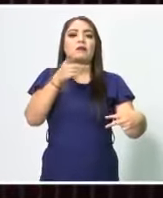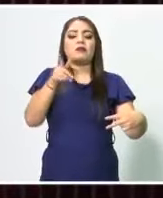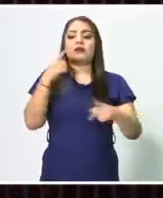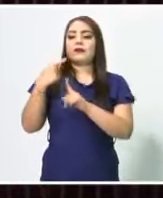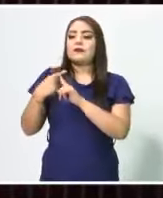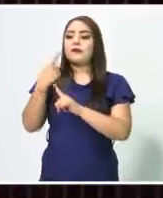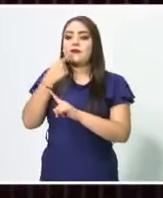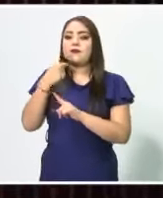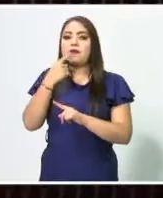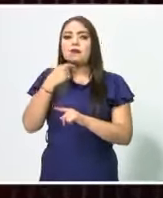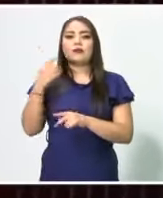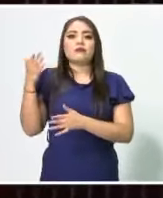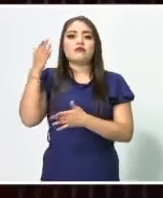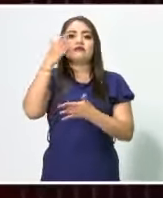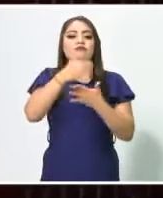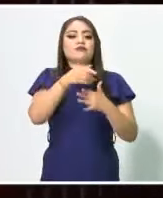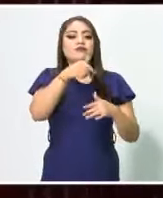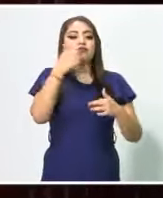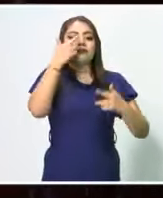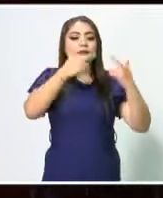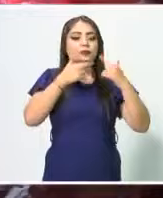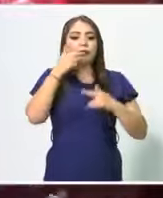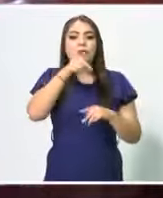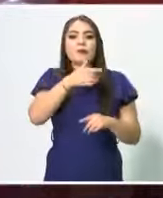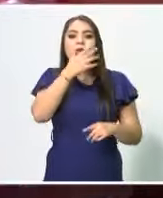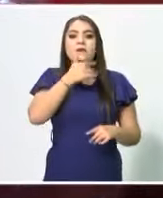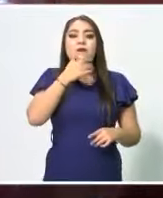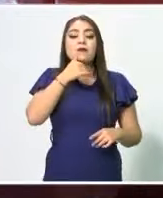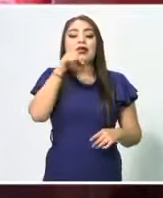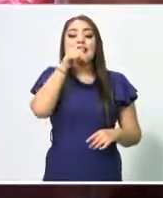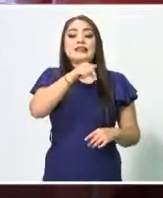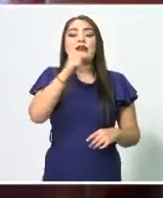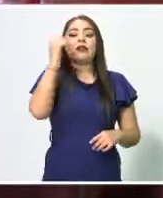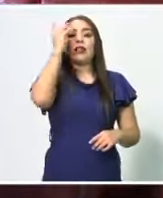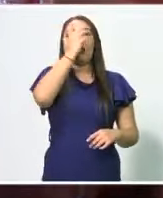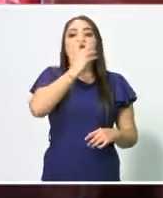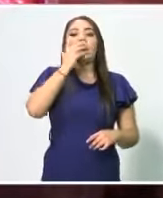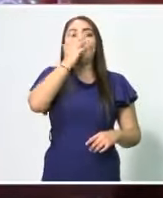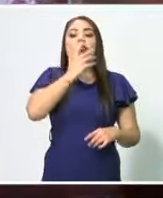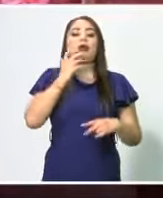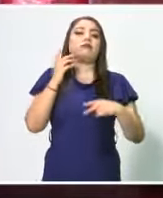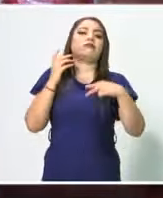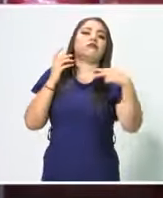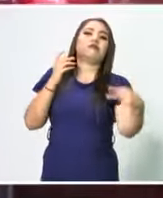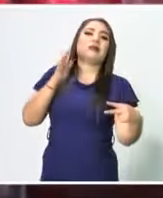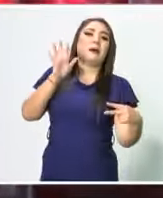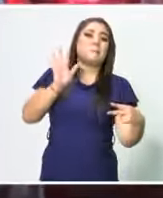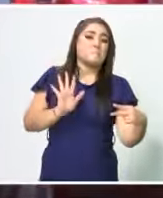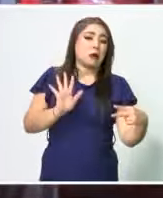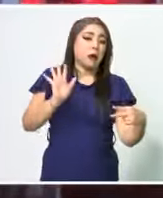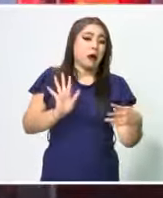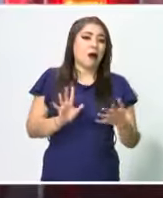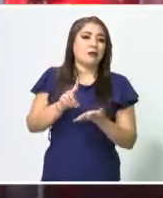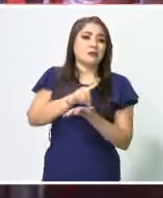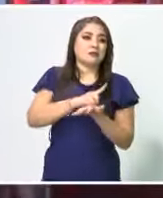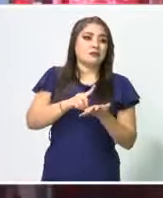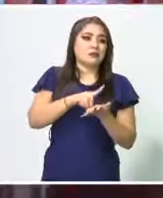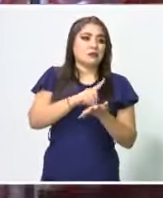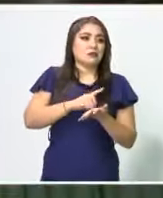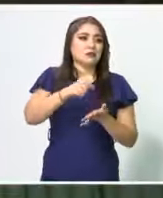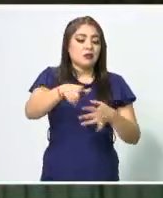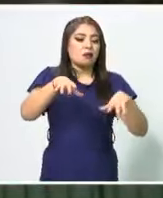Cruz Roja Mexicana revisaron al sujeto, el cual se encontraba bajo el influjo del alcohol y presumiblemente drogado, pues no respondía a ningún